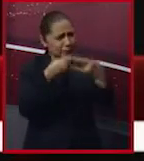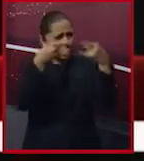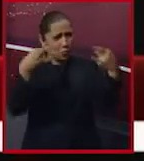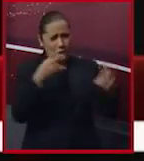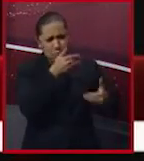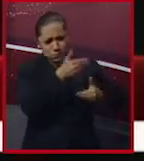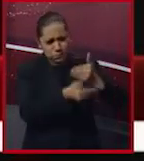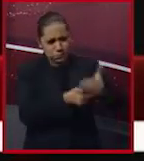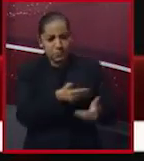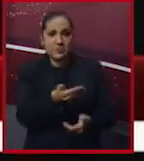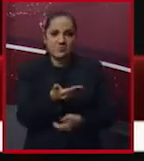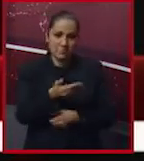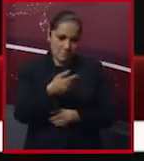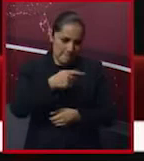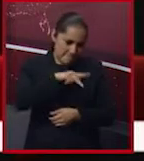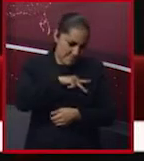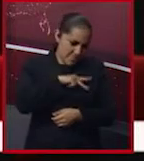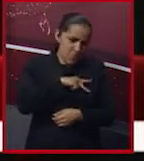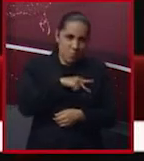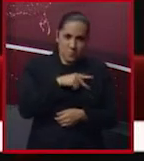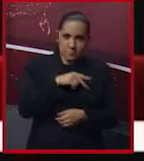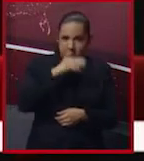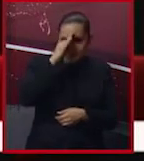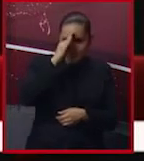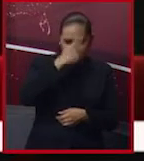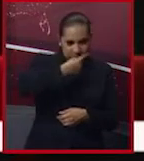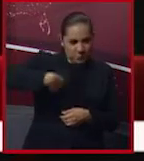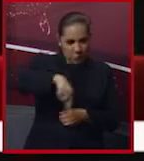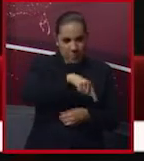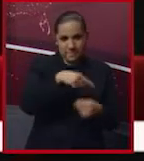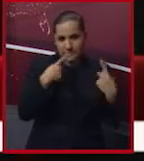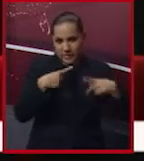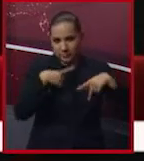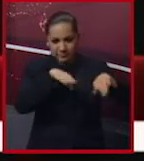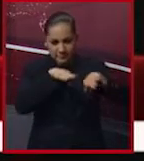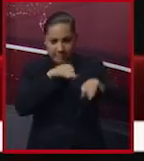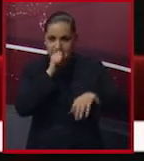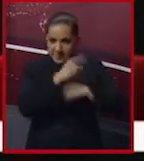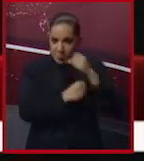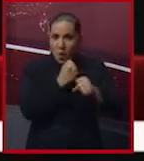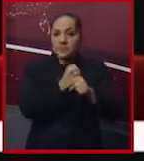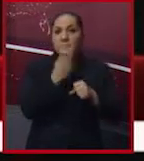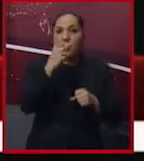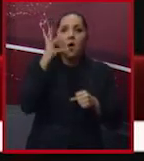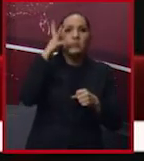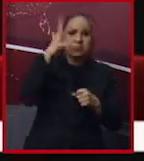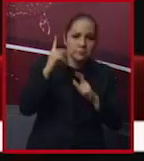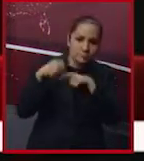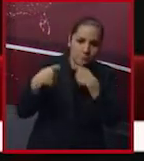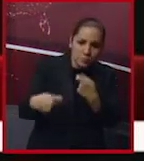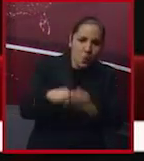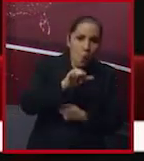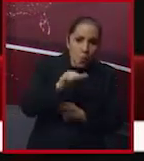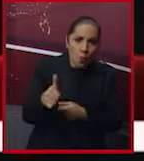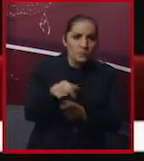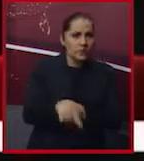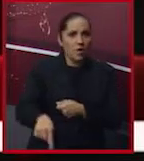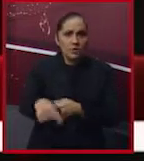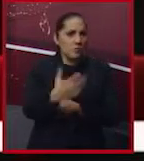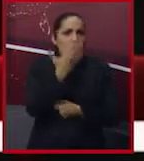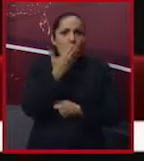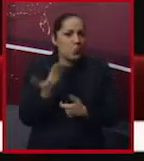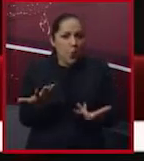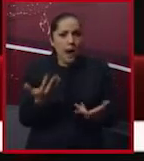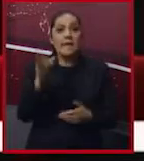mía no la van a volver a ver, porque no creemos que estemos en presencia de otro centenario. A lo mejor jóvenes como